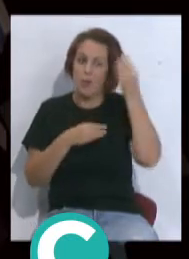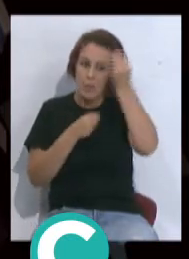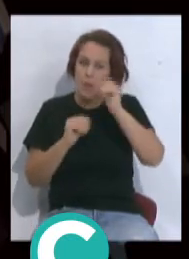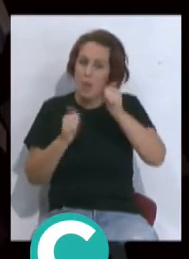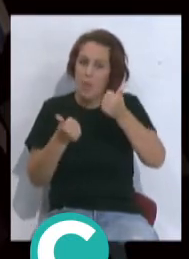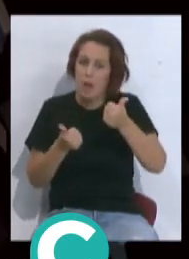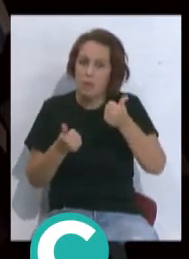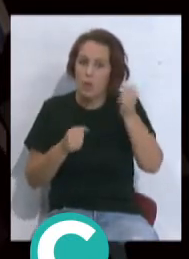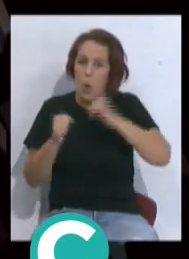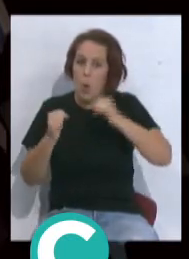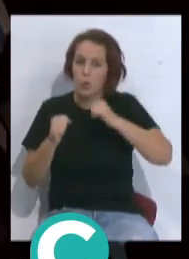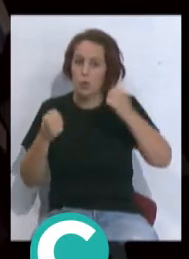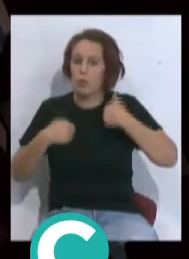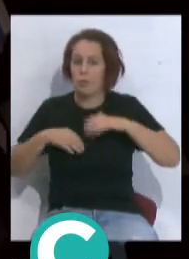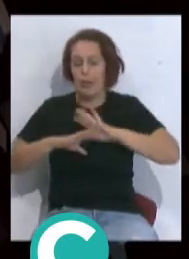carnaval,